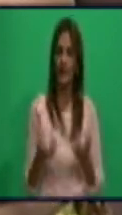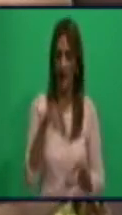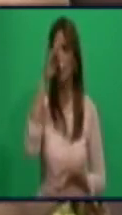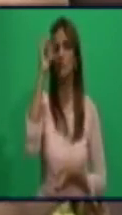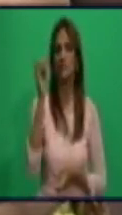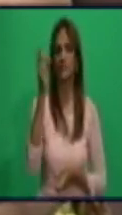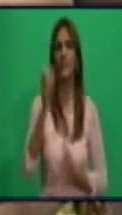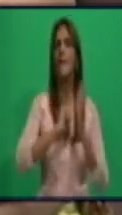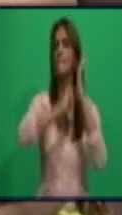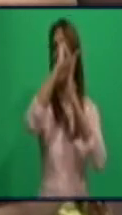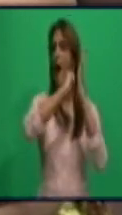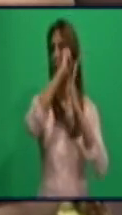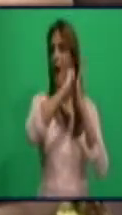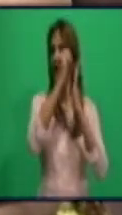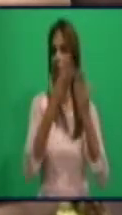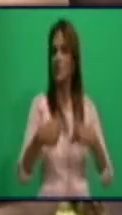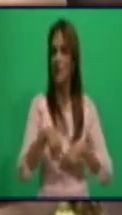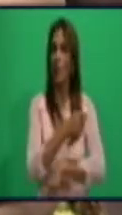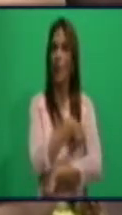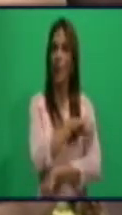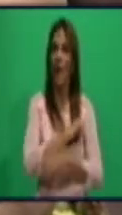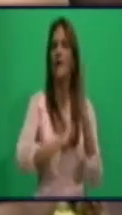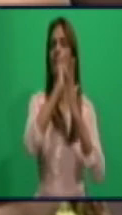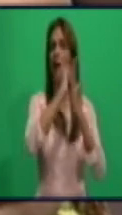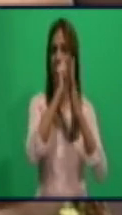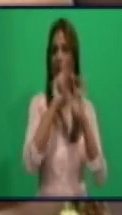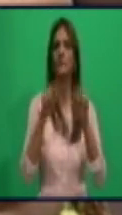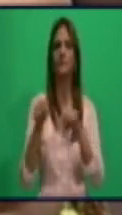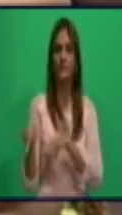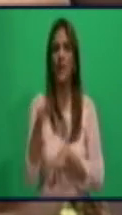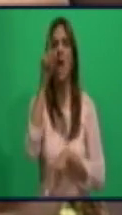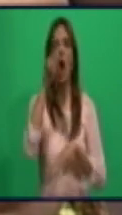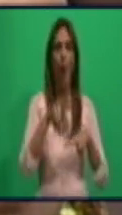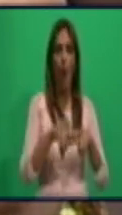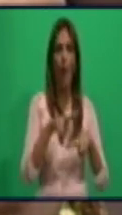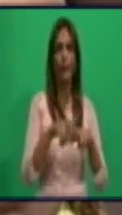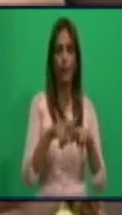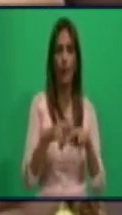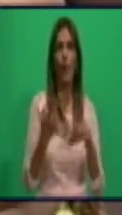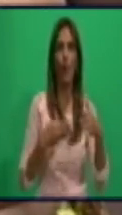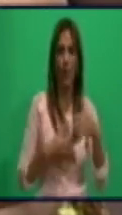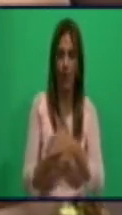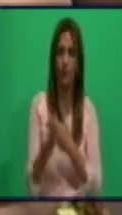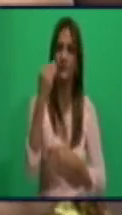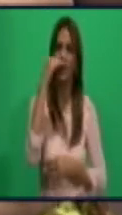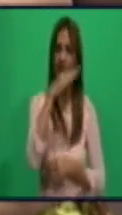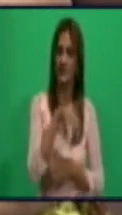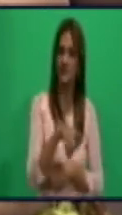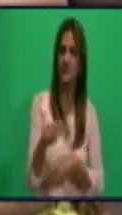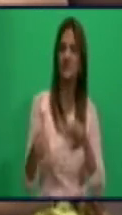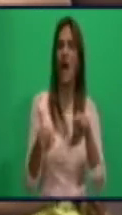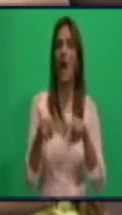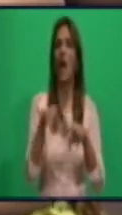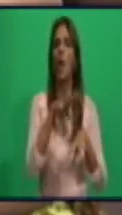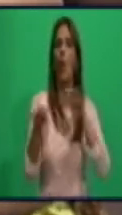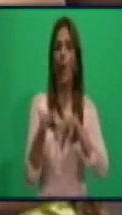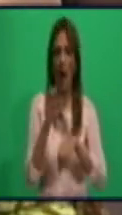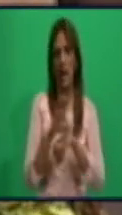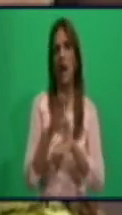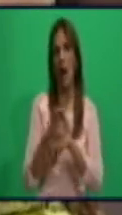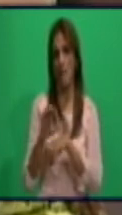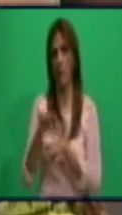Mabay ha habido casos en El Horno, en El Entronque, en lugares así, pero